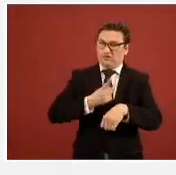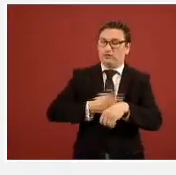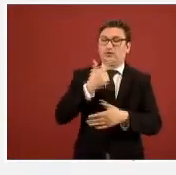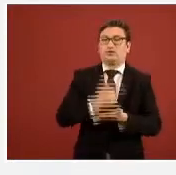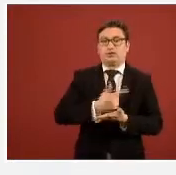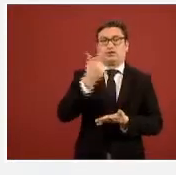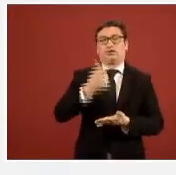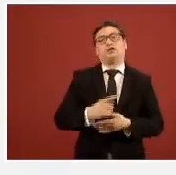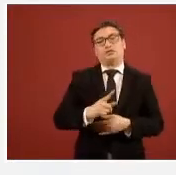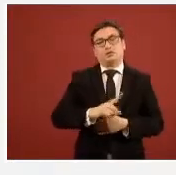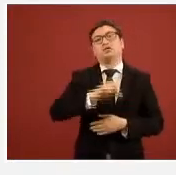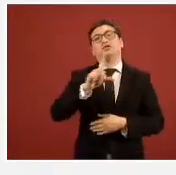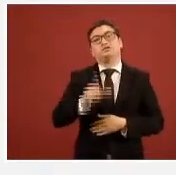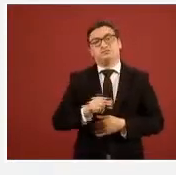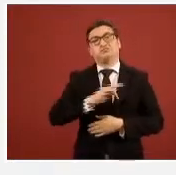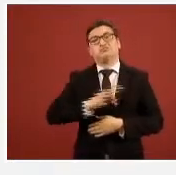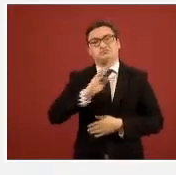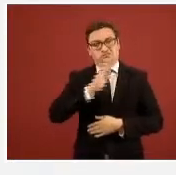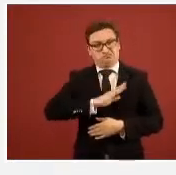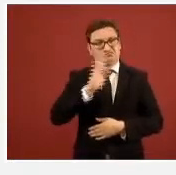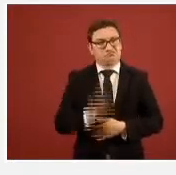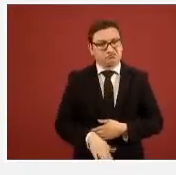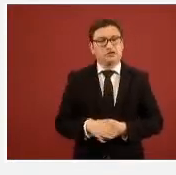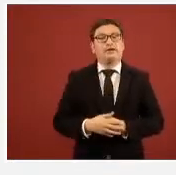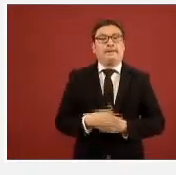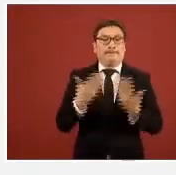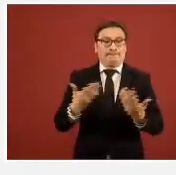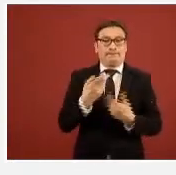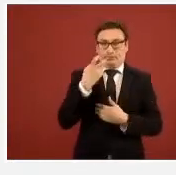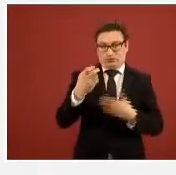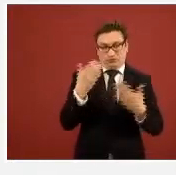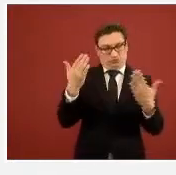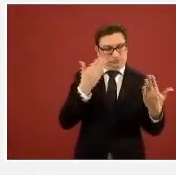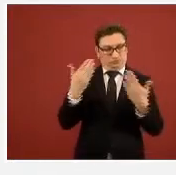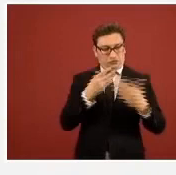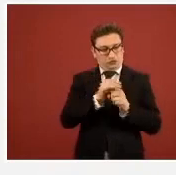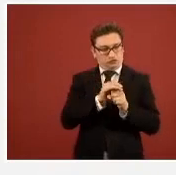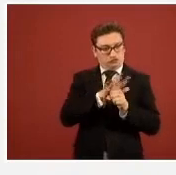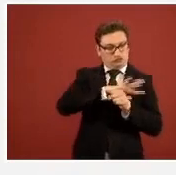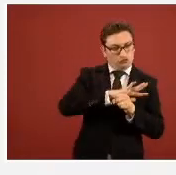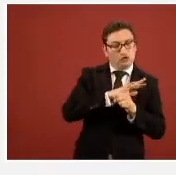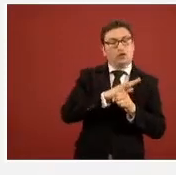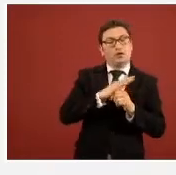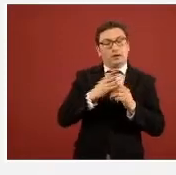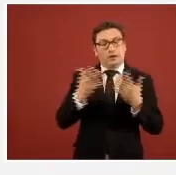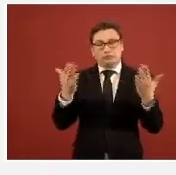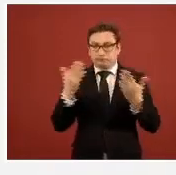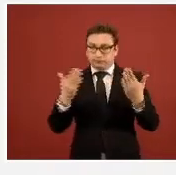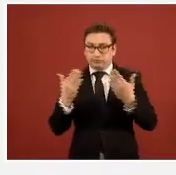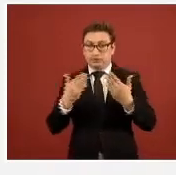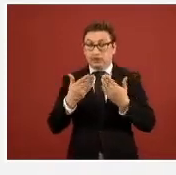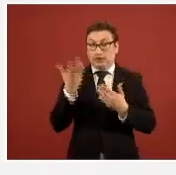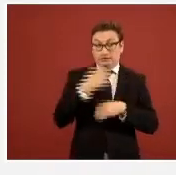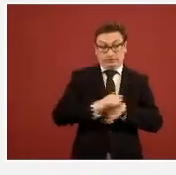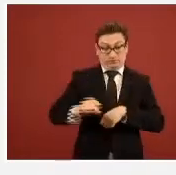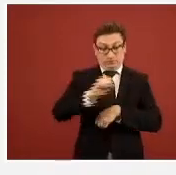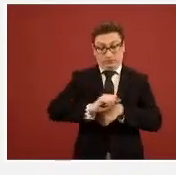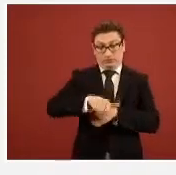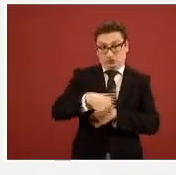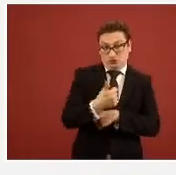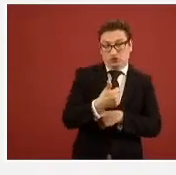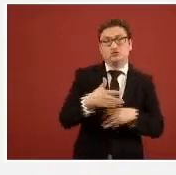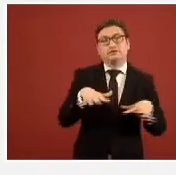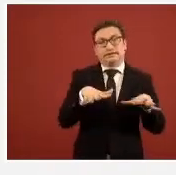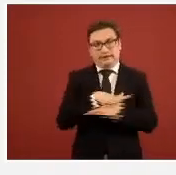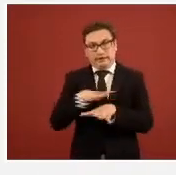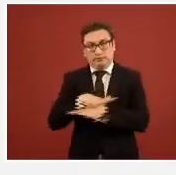también causa letalidad. Y como podemos ver, prácticamente desde la semana 11 ya se produce un cambio en este porcentaje